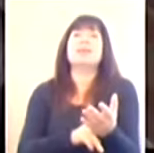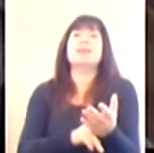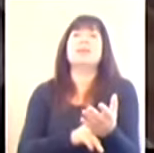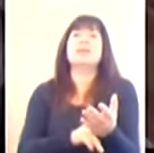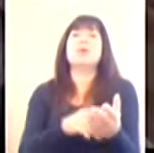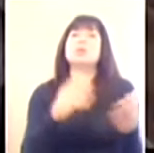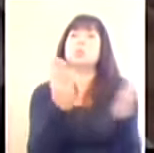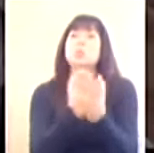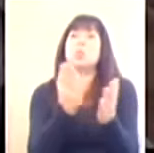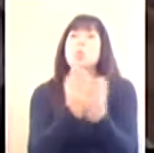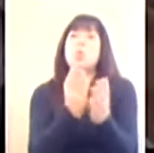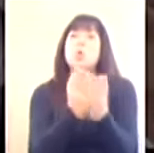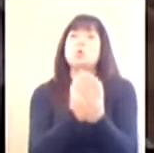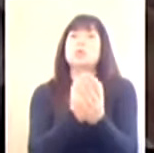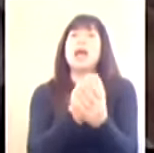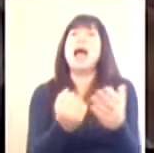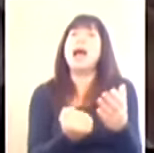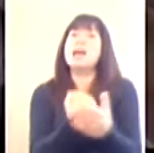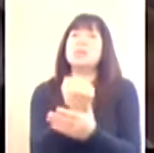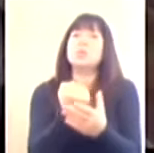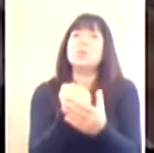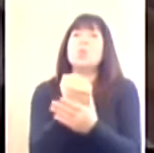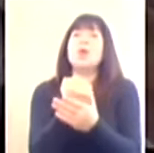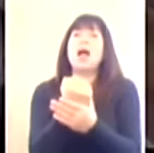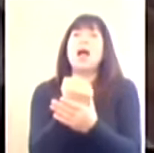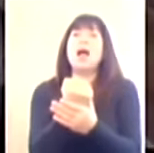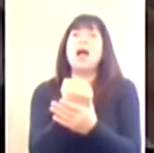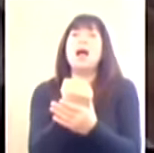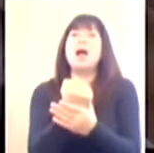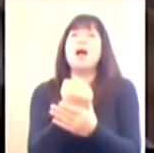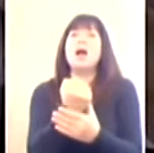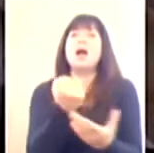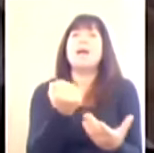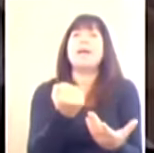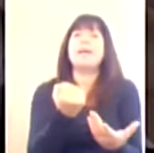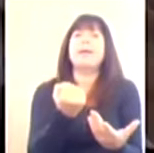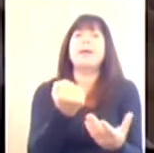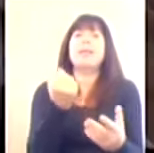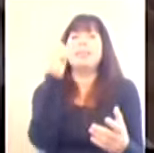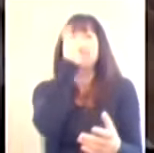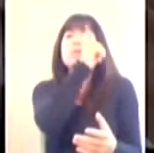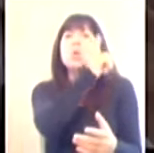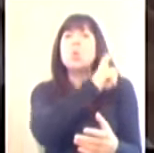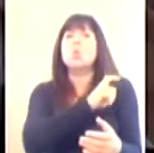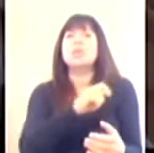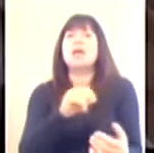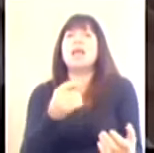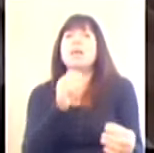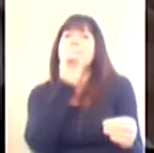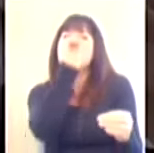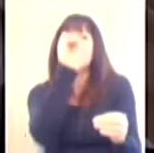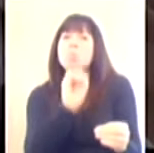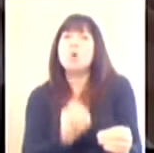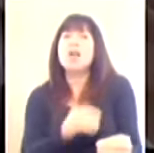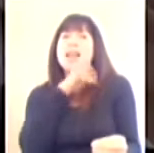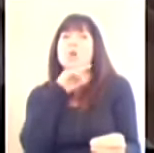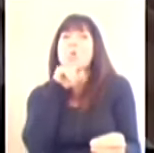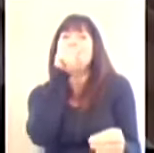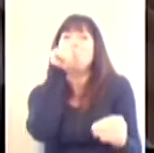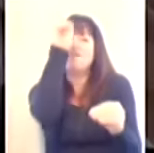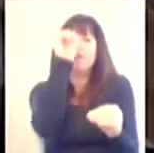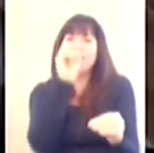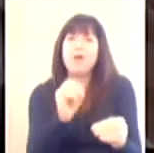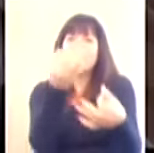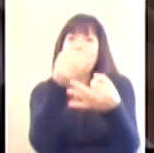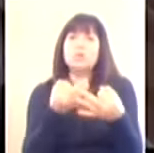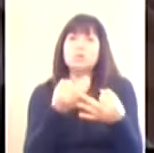este tipo de estudio ayuda a ponerle números a toda esta complejidad que a veces puede ser sobrecogedora. Entonces, felicidades,